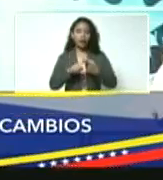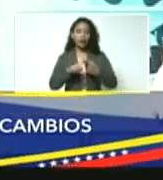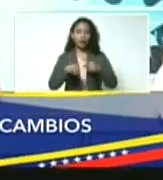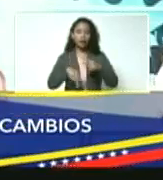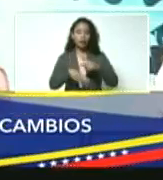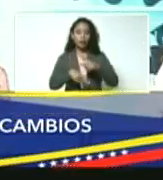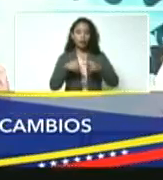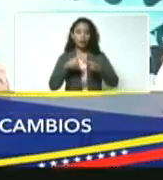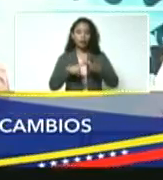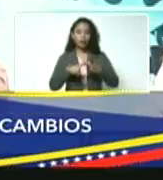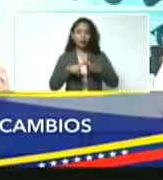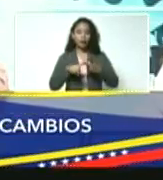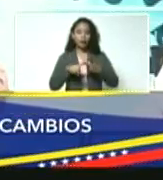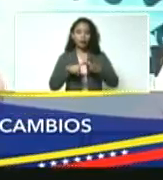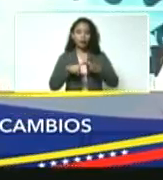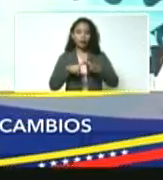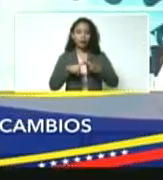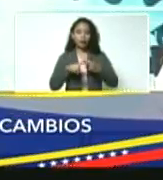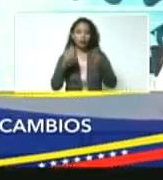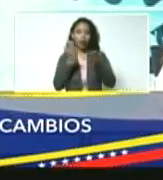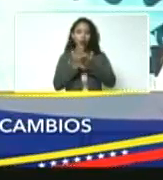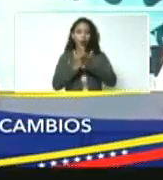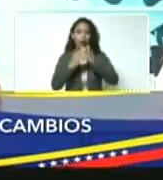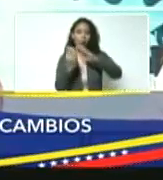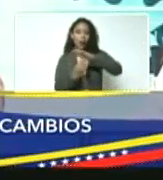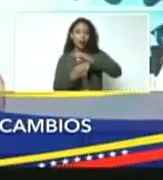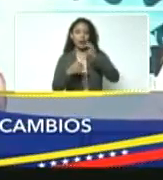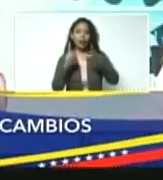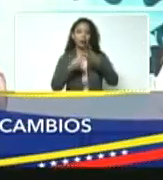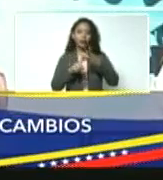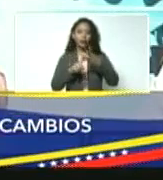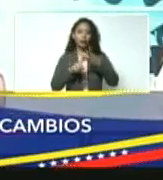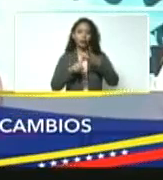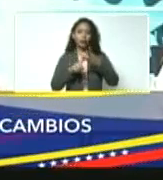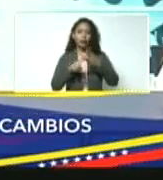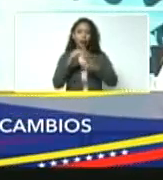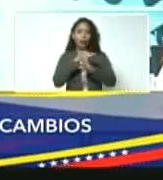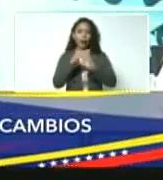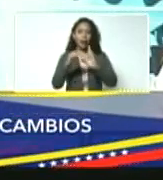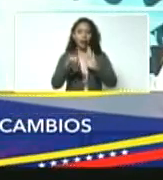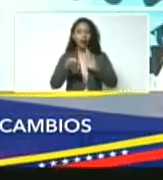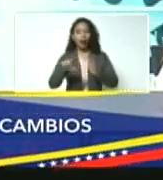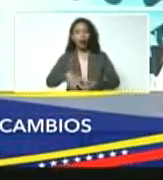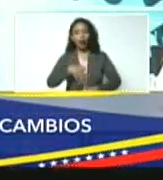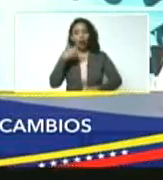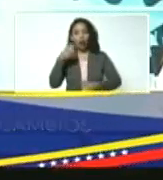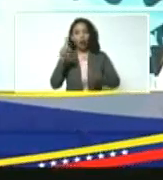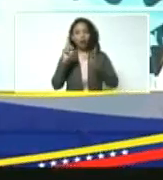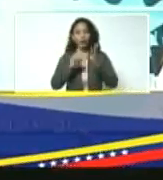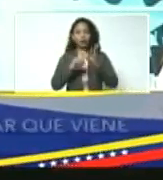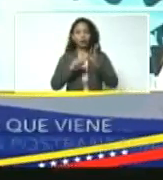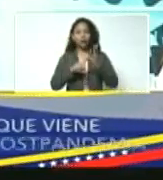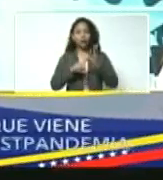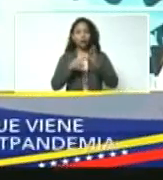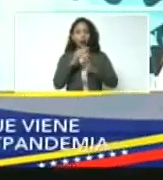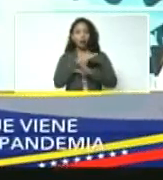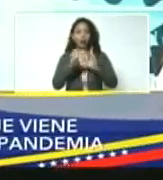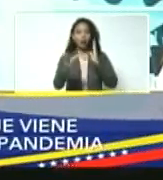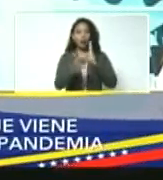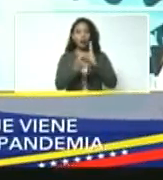inicial, en la escuela primaria, en la escuela media general y